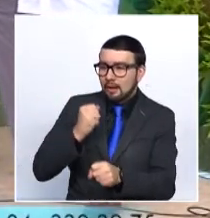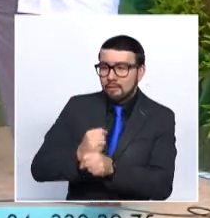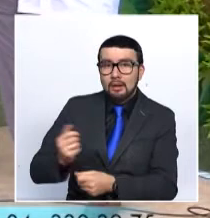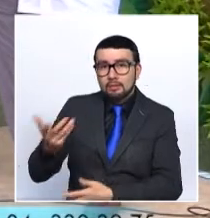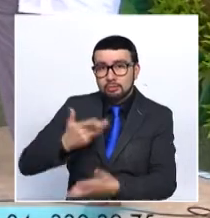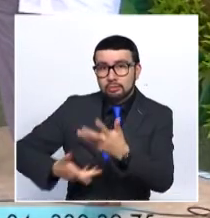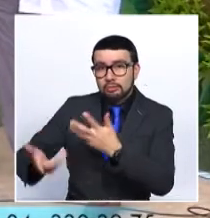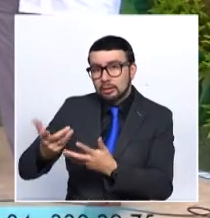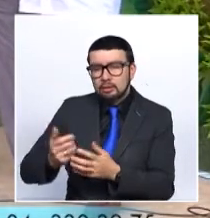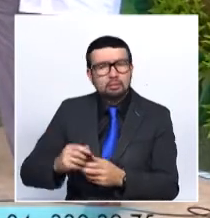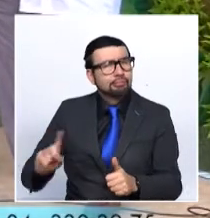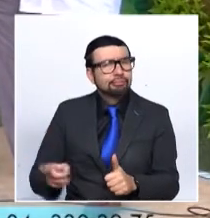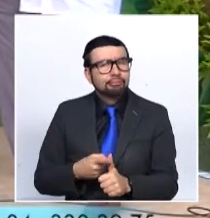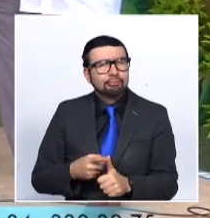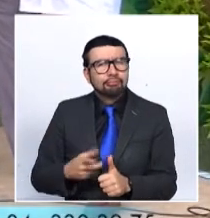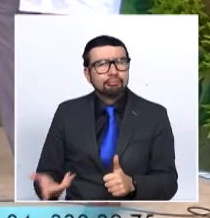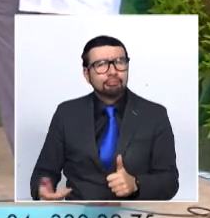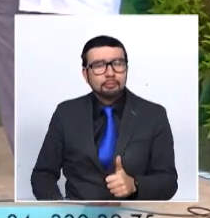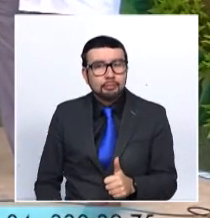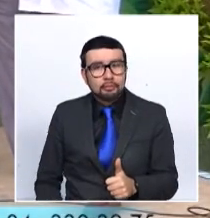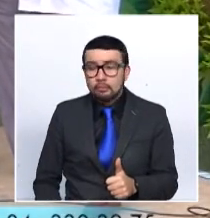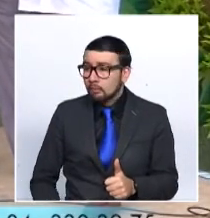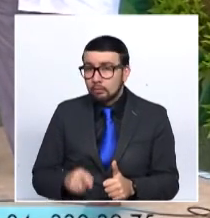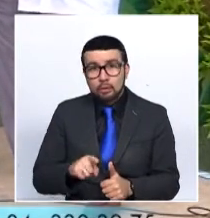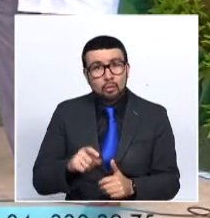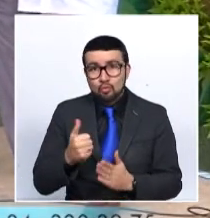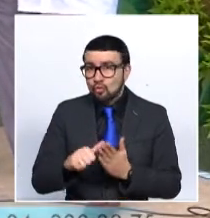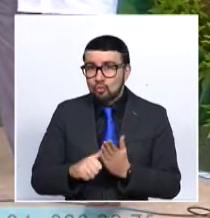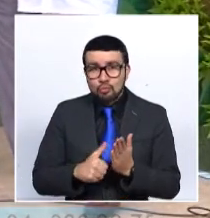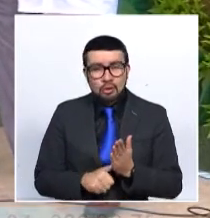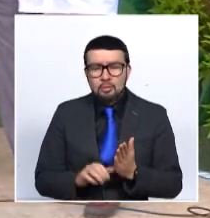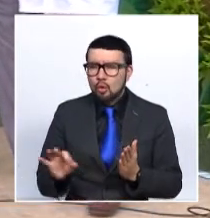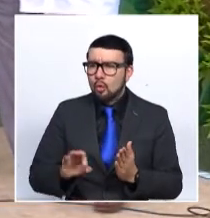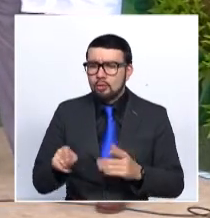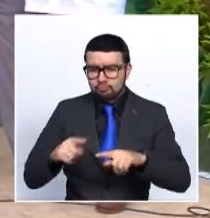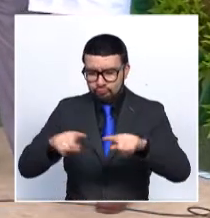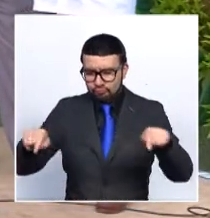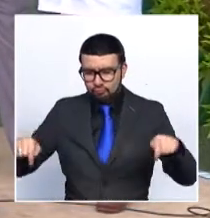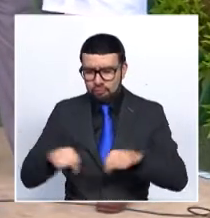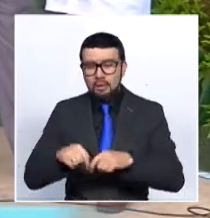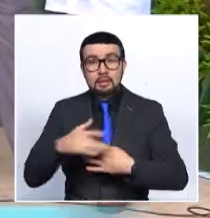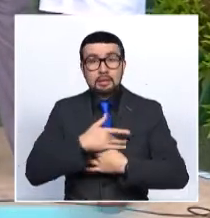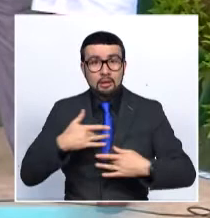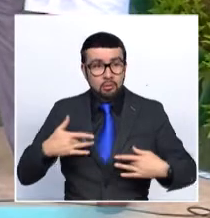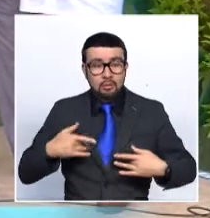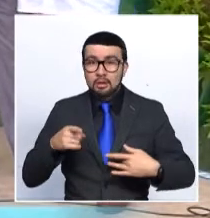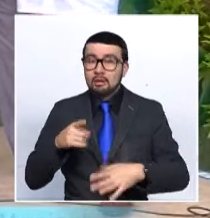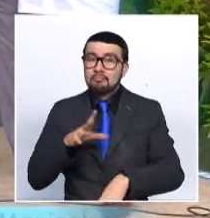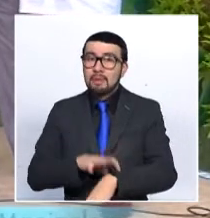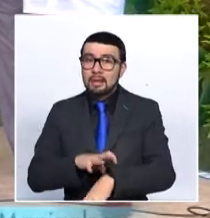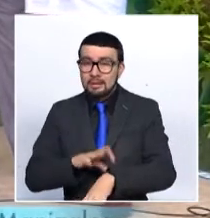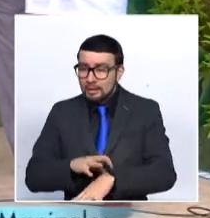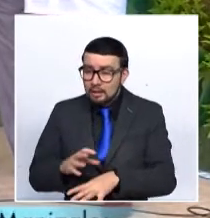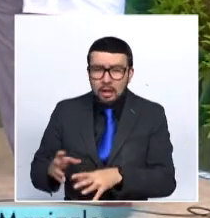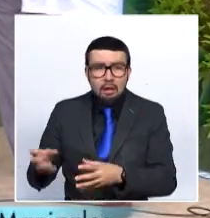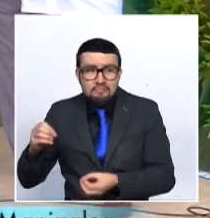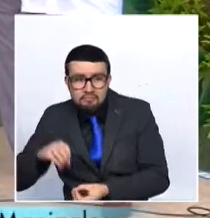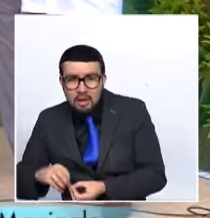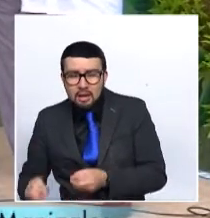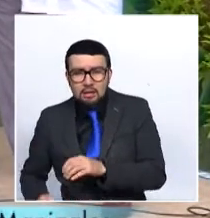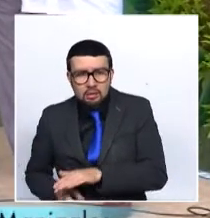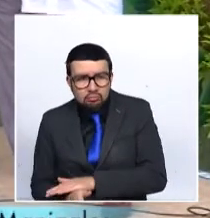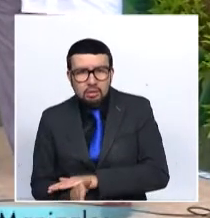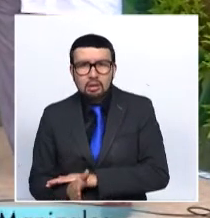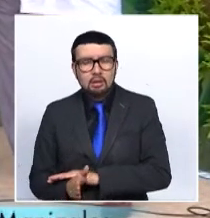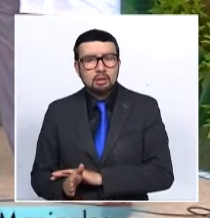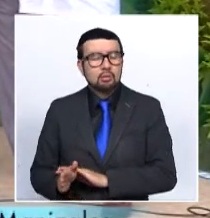que, primero, esto no es un programa ni un parque de la salud de medicina alternativa. Nosotros no hacemos medicina alternativa.